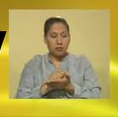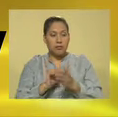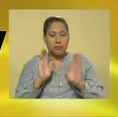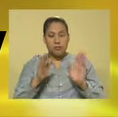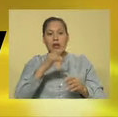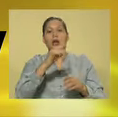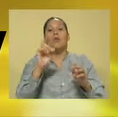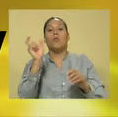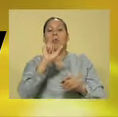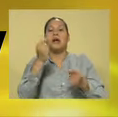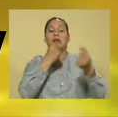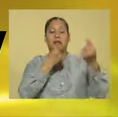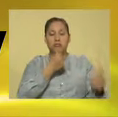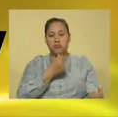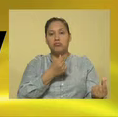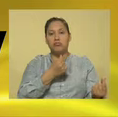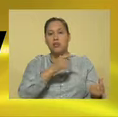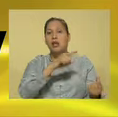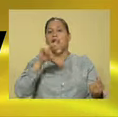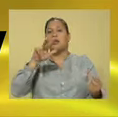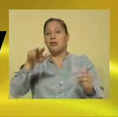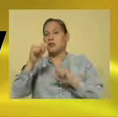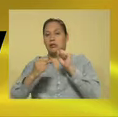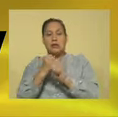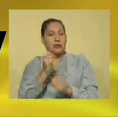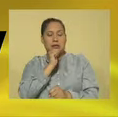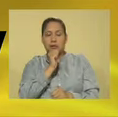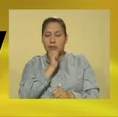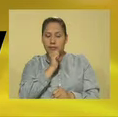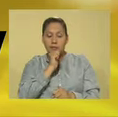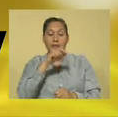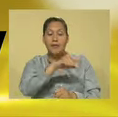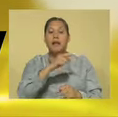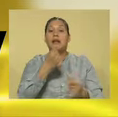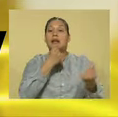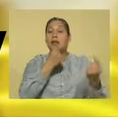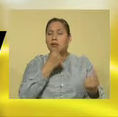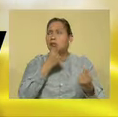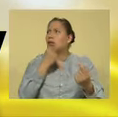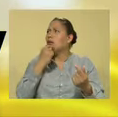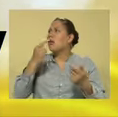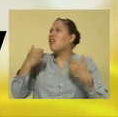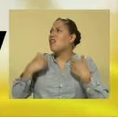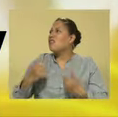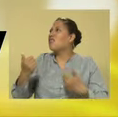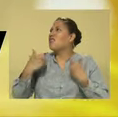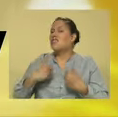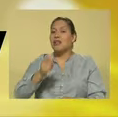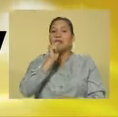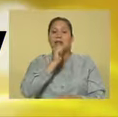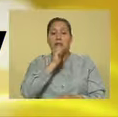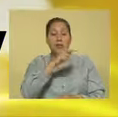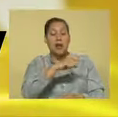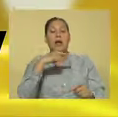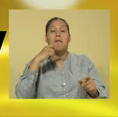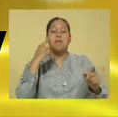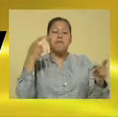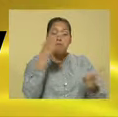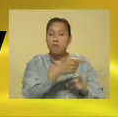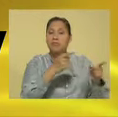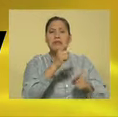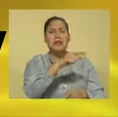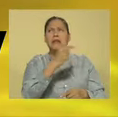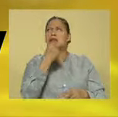sea menor de edad incapaz o no tenga la capacidad de comprender el significado del hecho